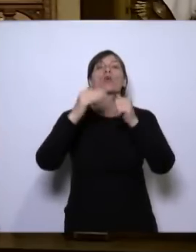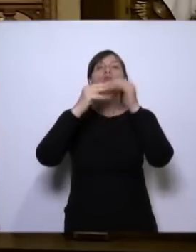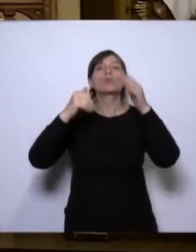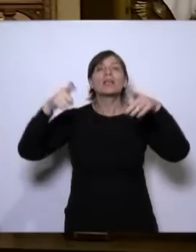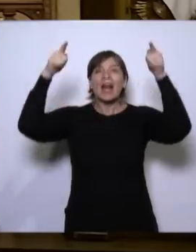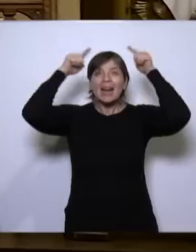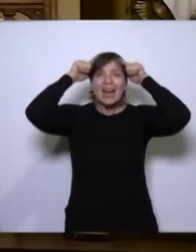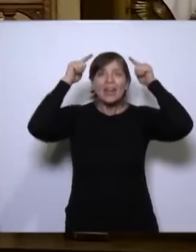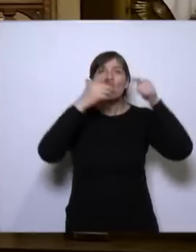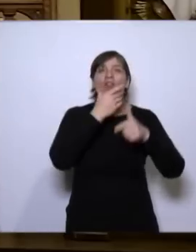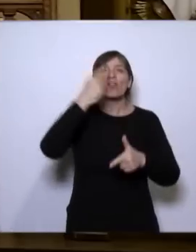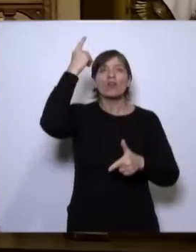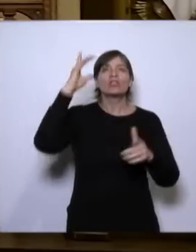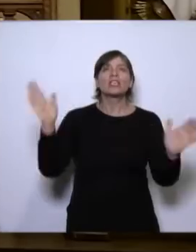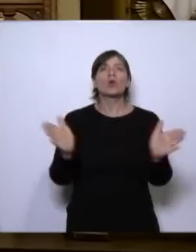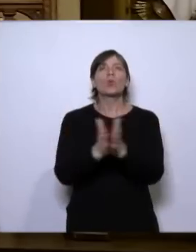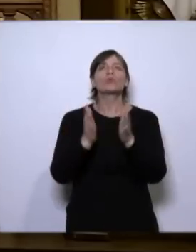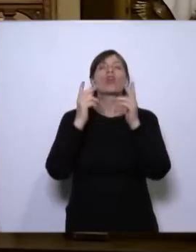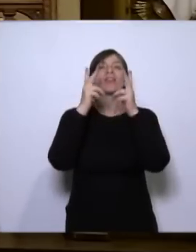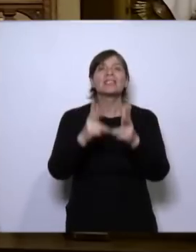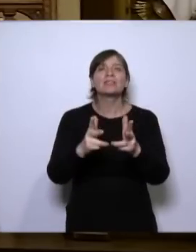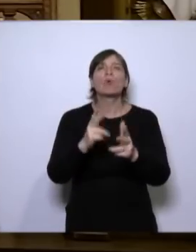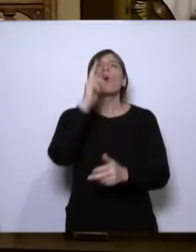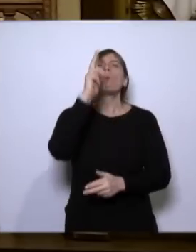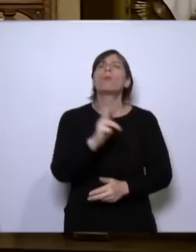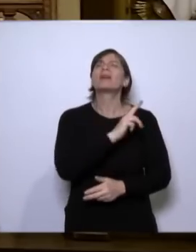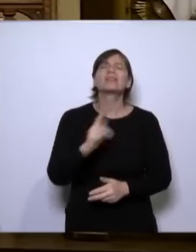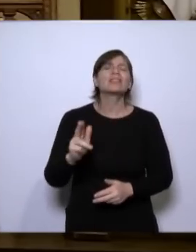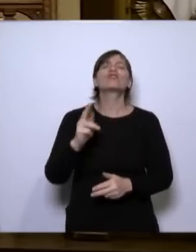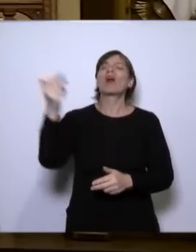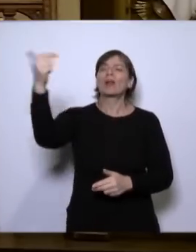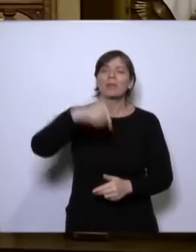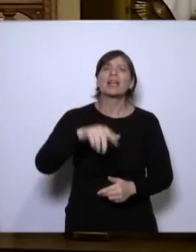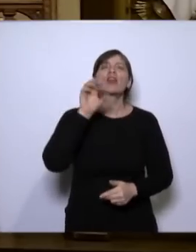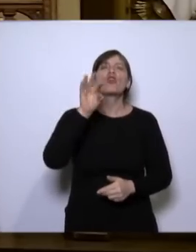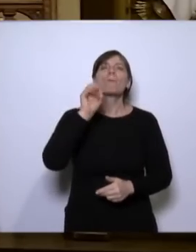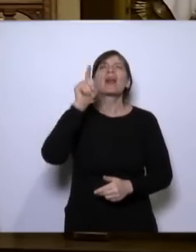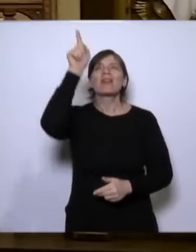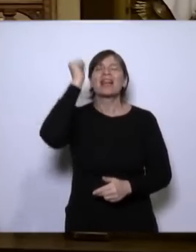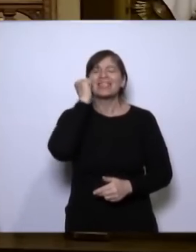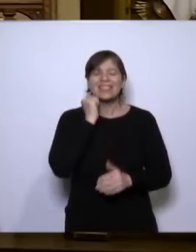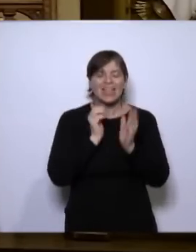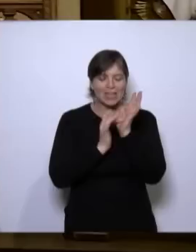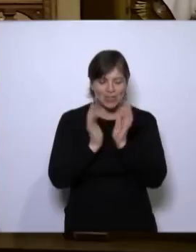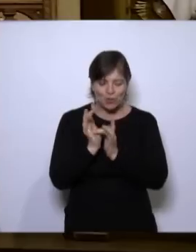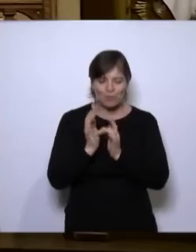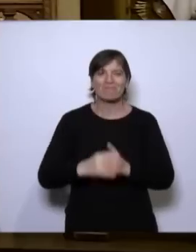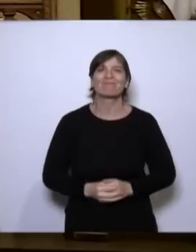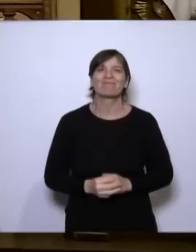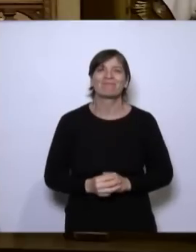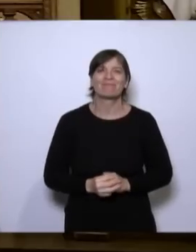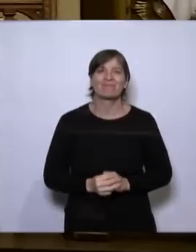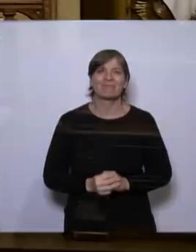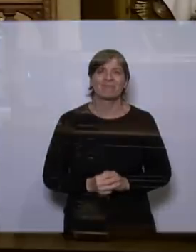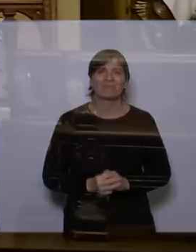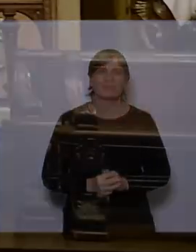para construir el reino de Dios aquí, en esta ciudad y en esta arquidiócesis. Y todos